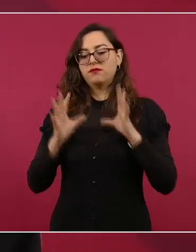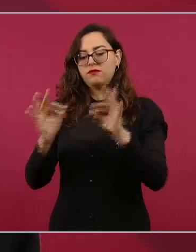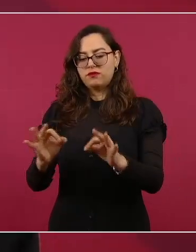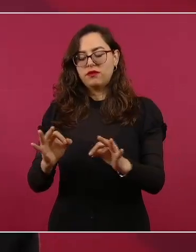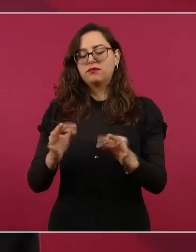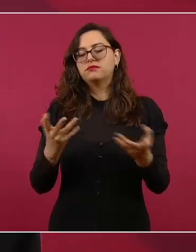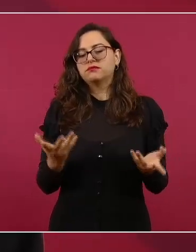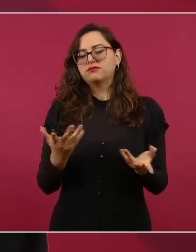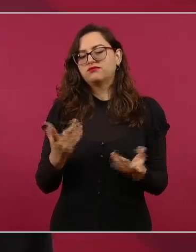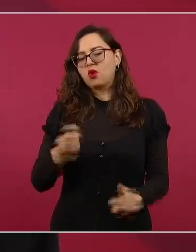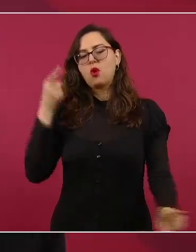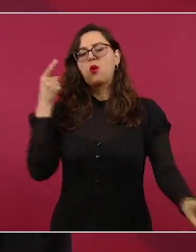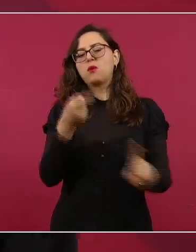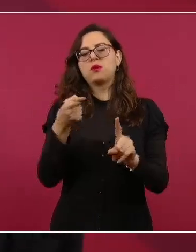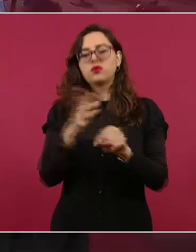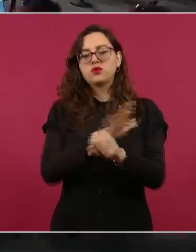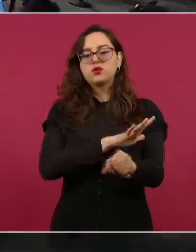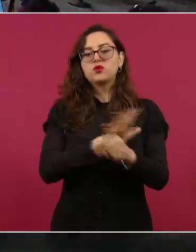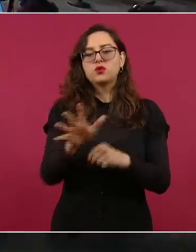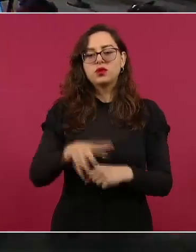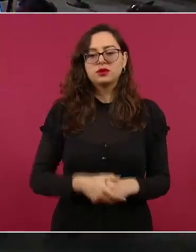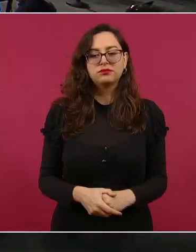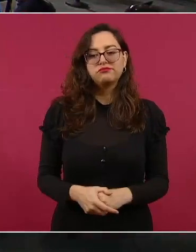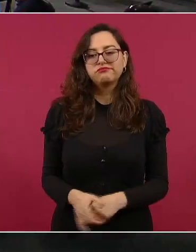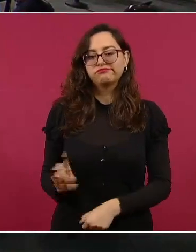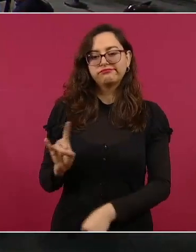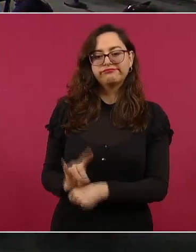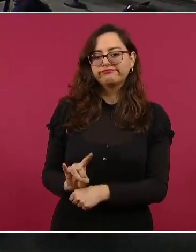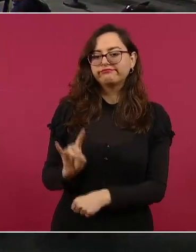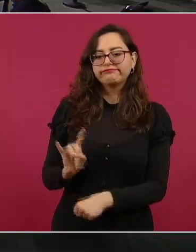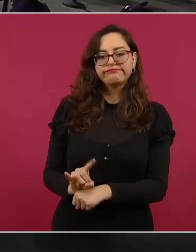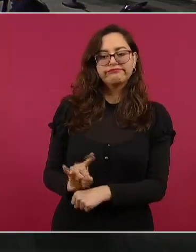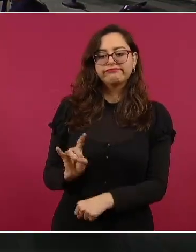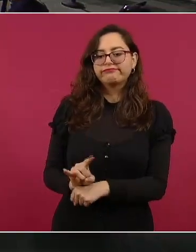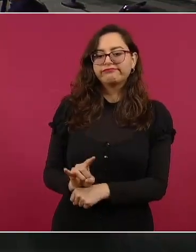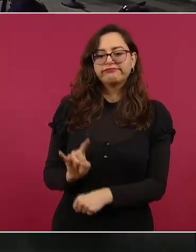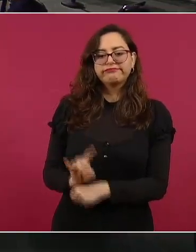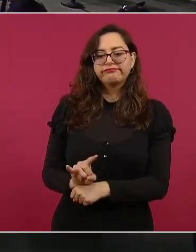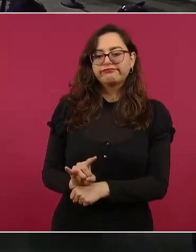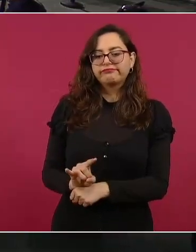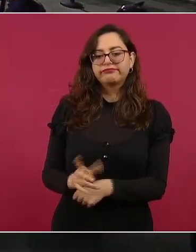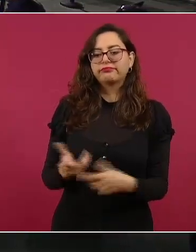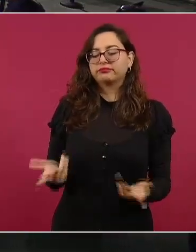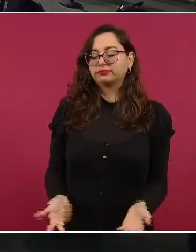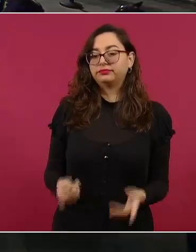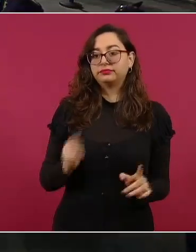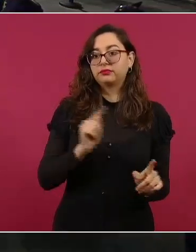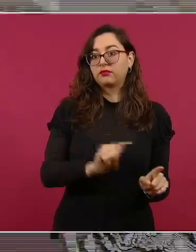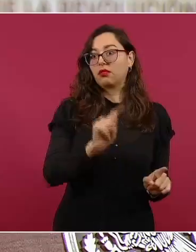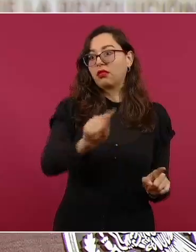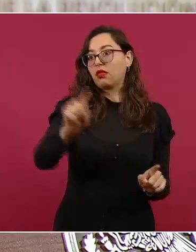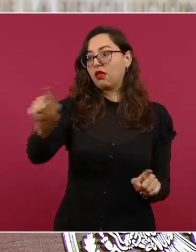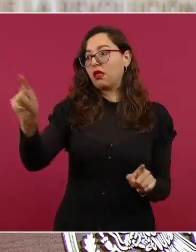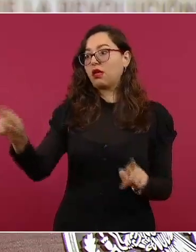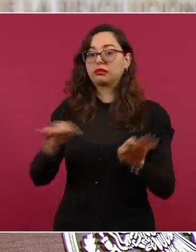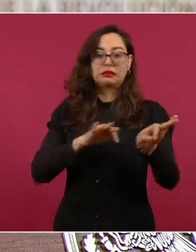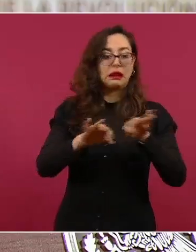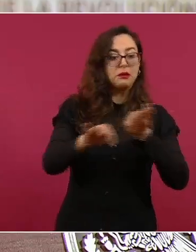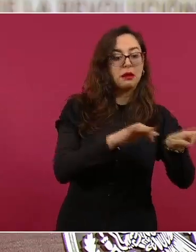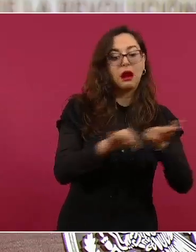para simular de que se atendían